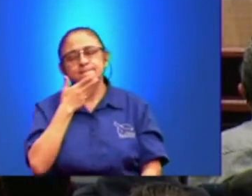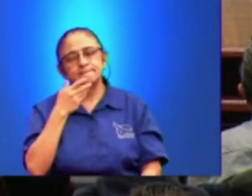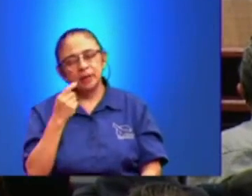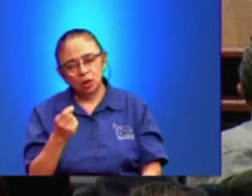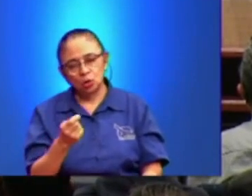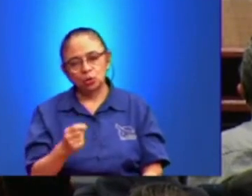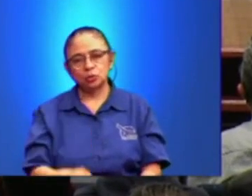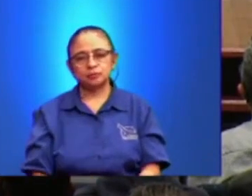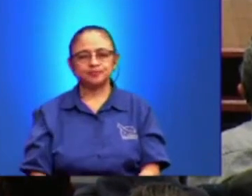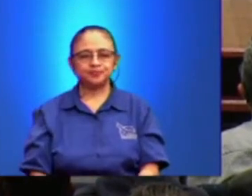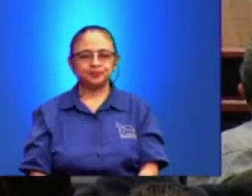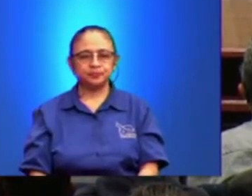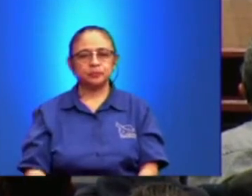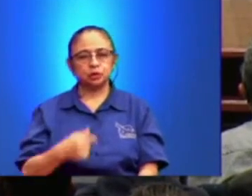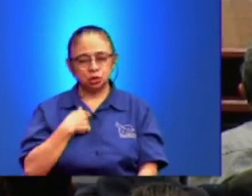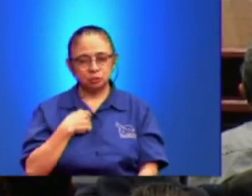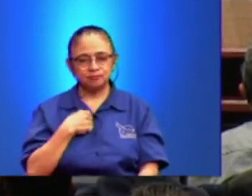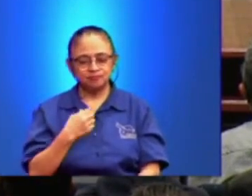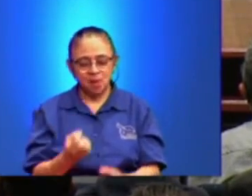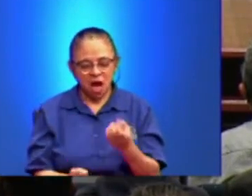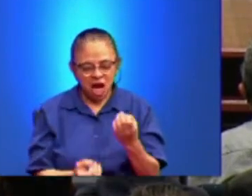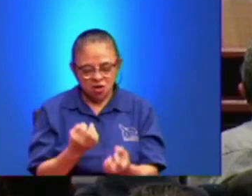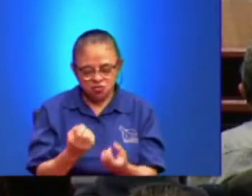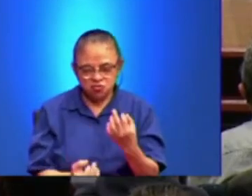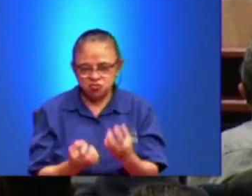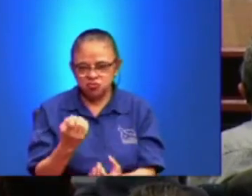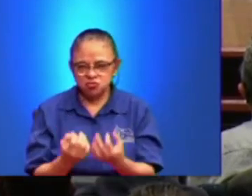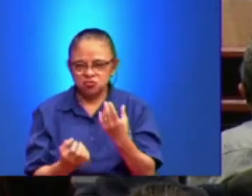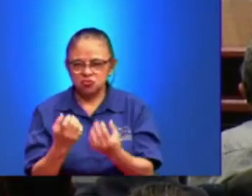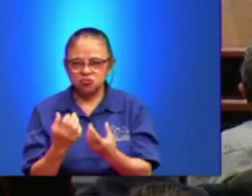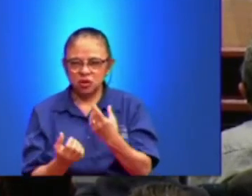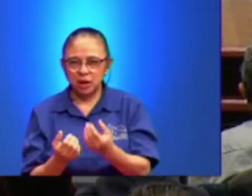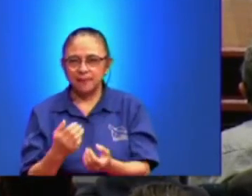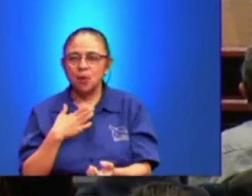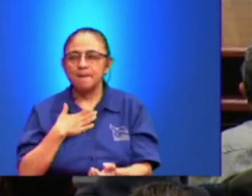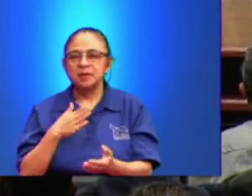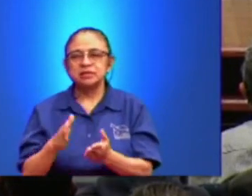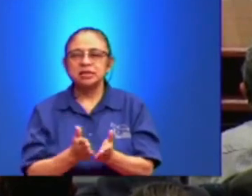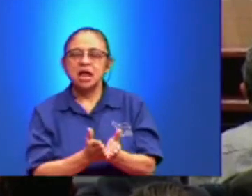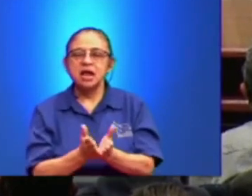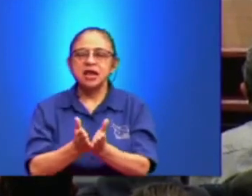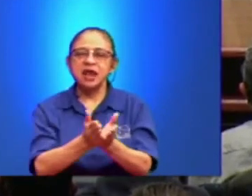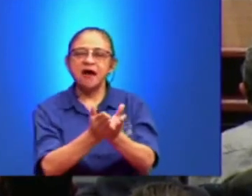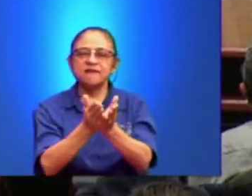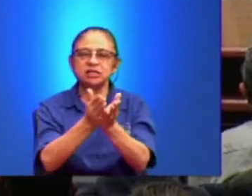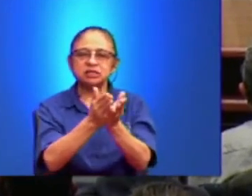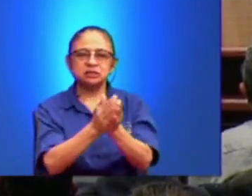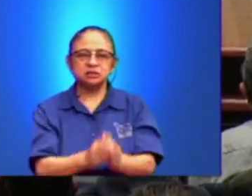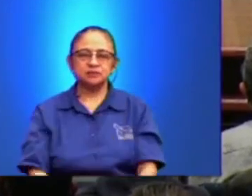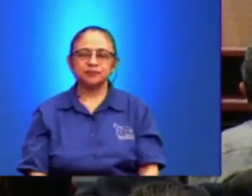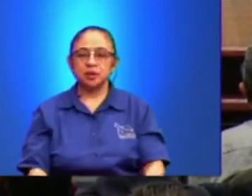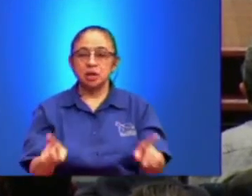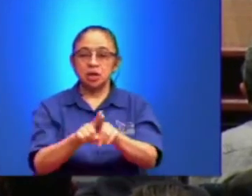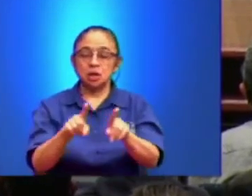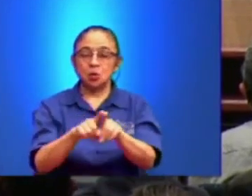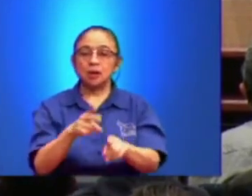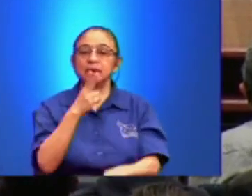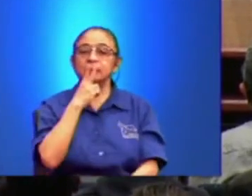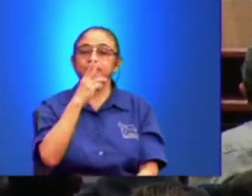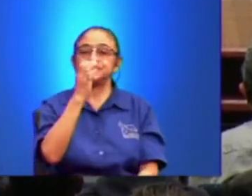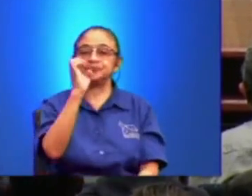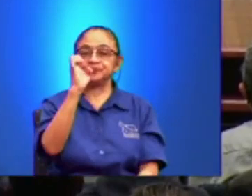vaya a contestar voy a quemar mis naves como hizo hernán cortez la